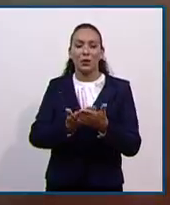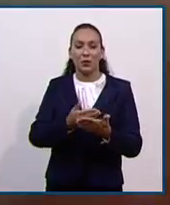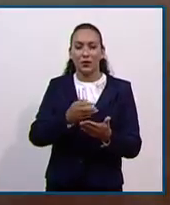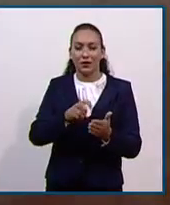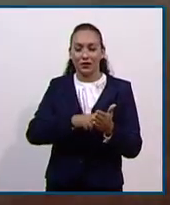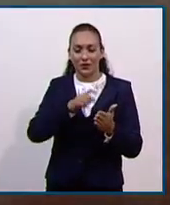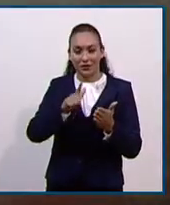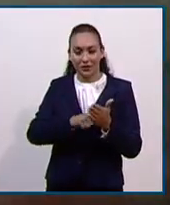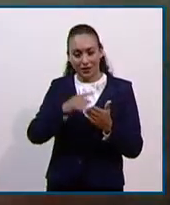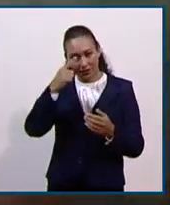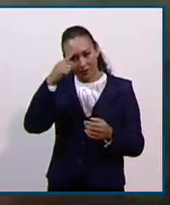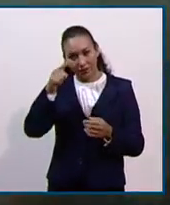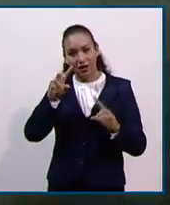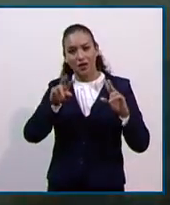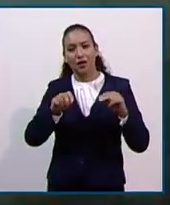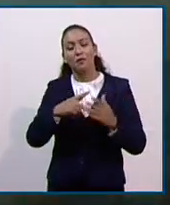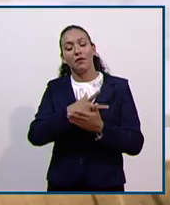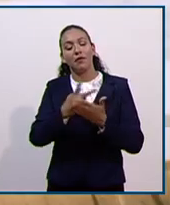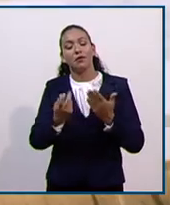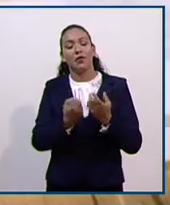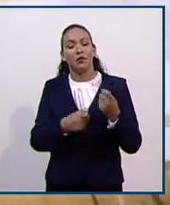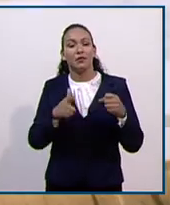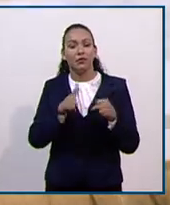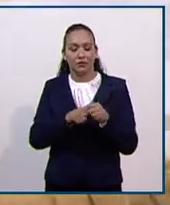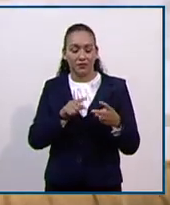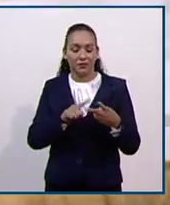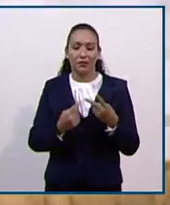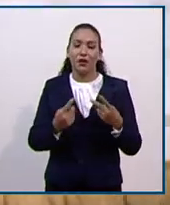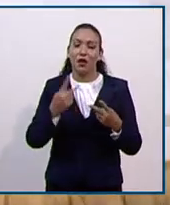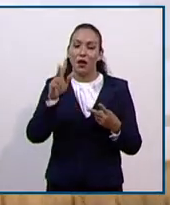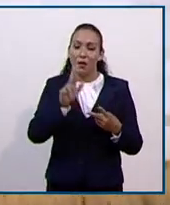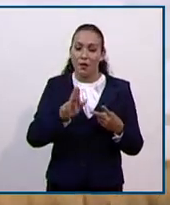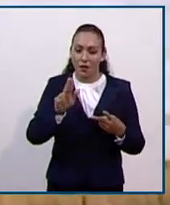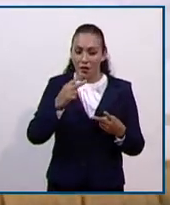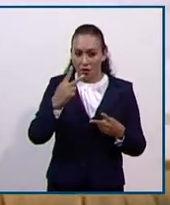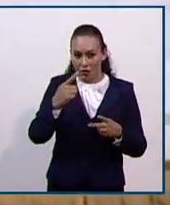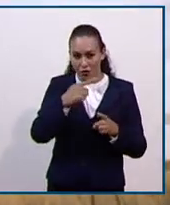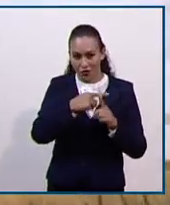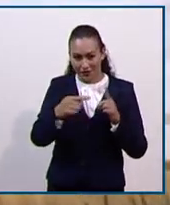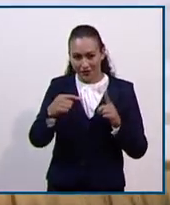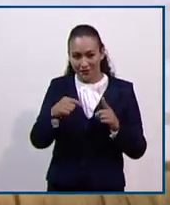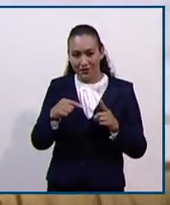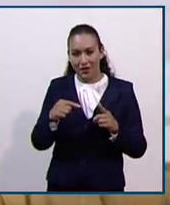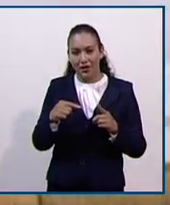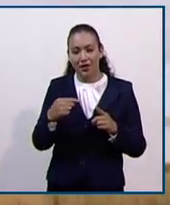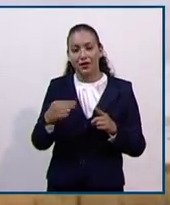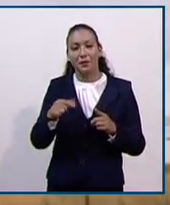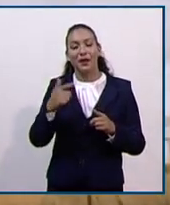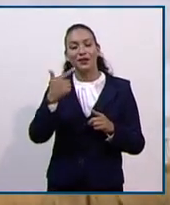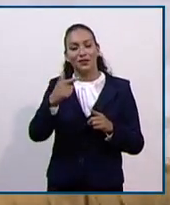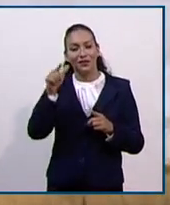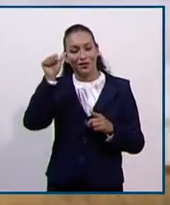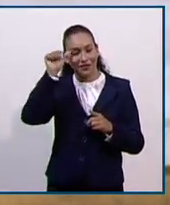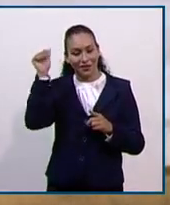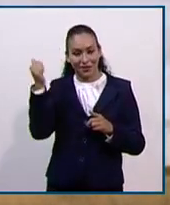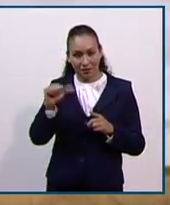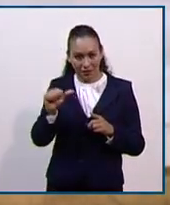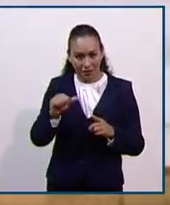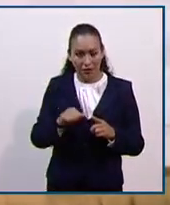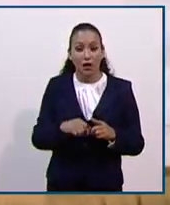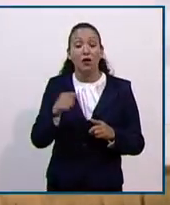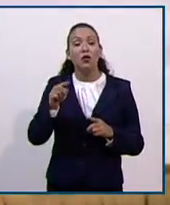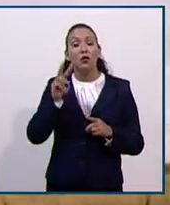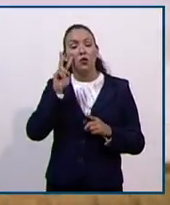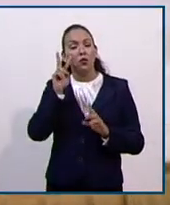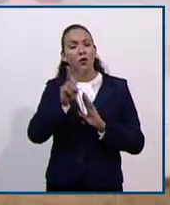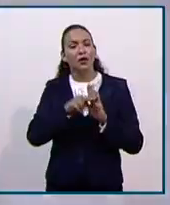Constitución en materia de programas sociales. El martes a las 2:30 de la tarde, en 7 pecados capitales, le presentaremos el capítulo